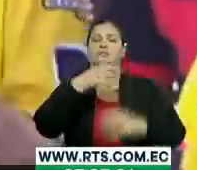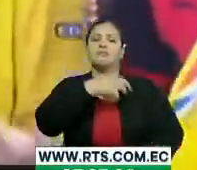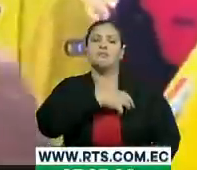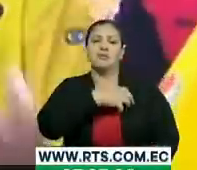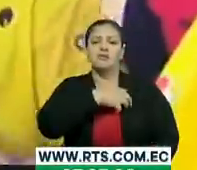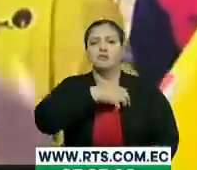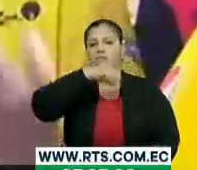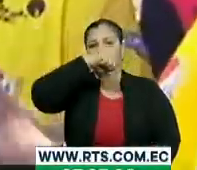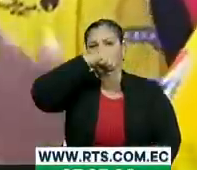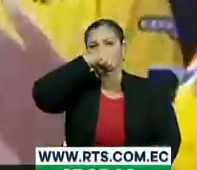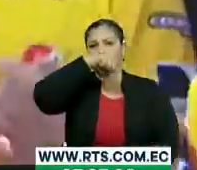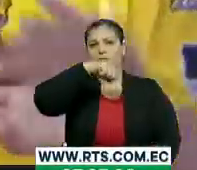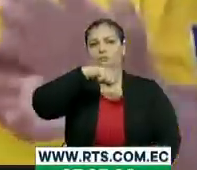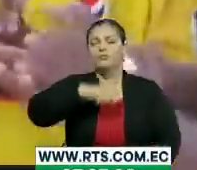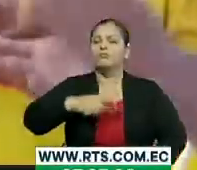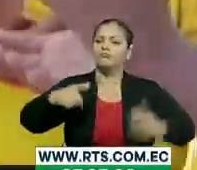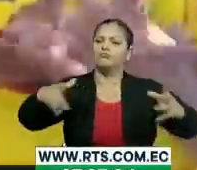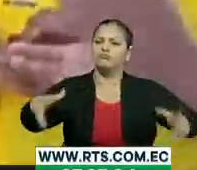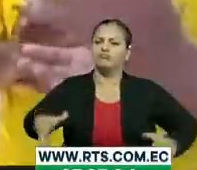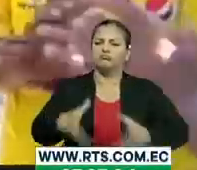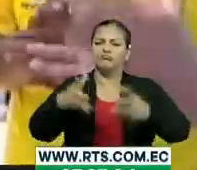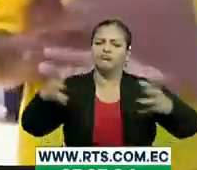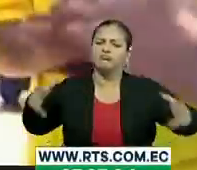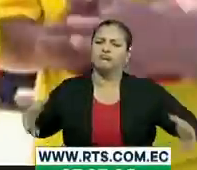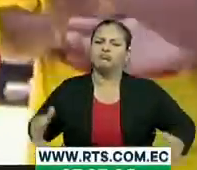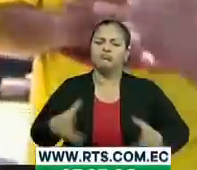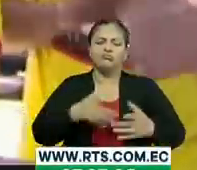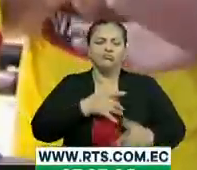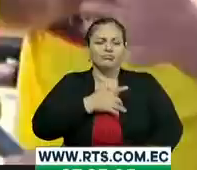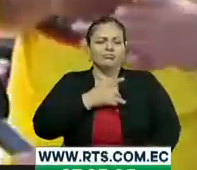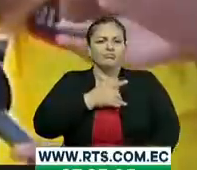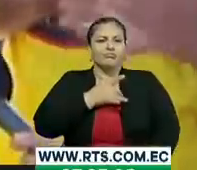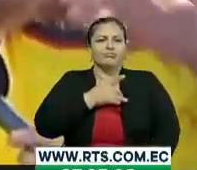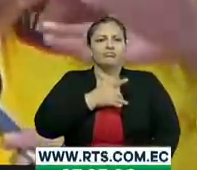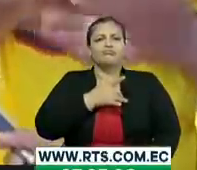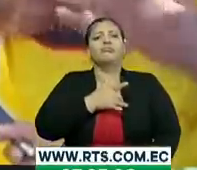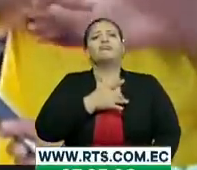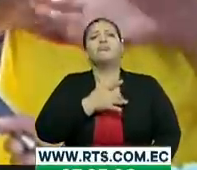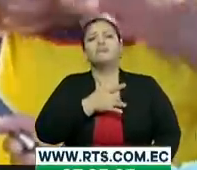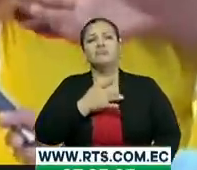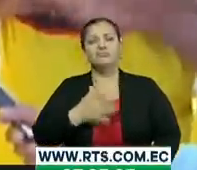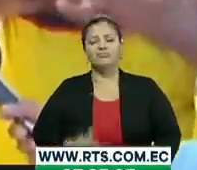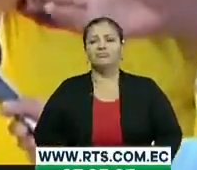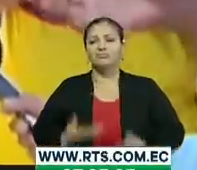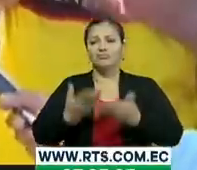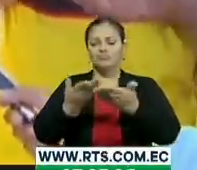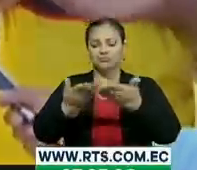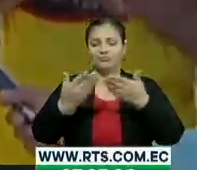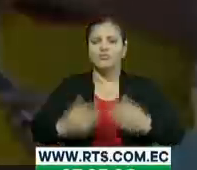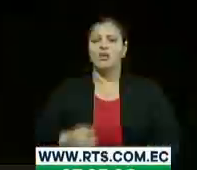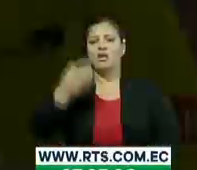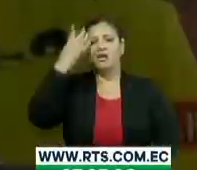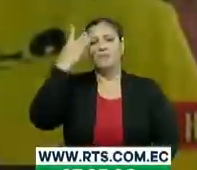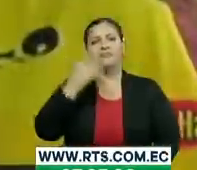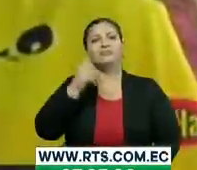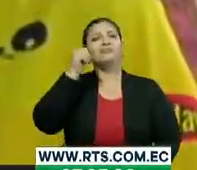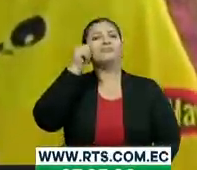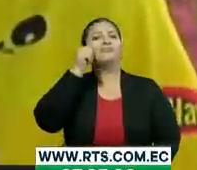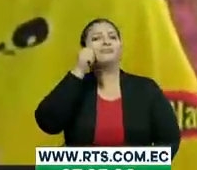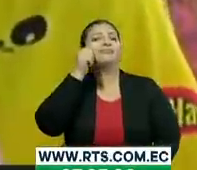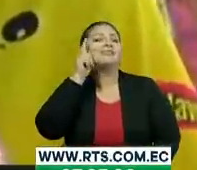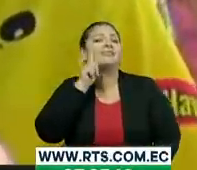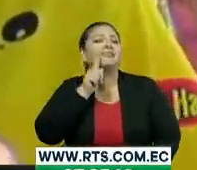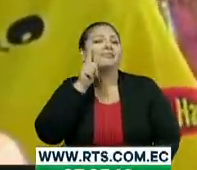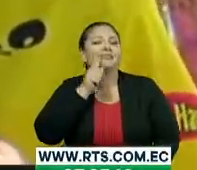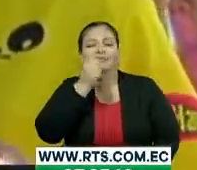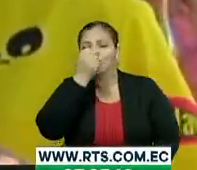aliento, eres mi locura, eres sentimiento, por esos colores estoy yo muero. Estaba con nosotros, pasó